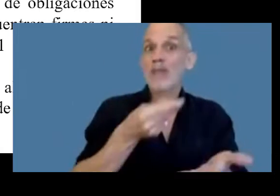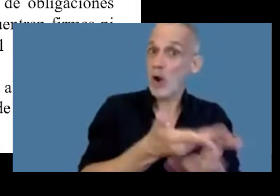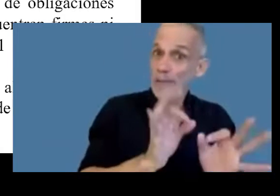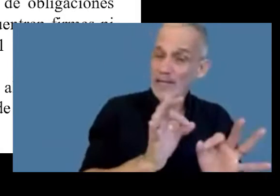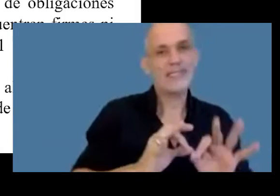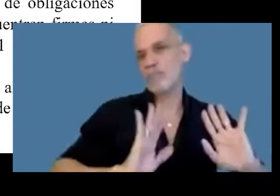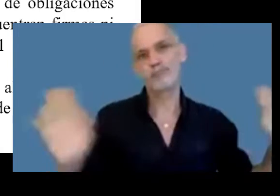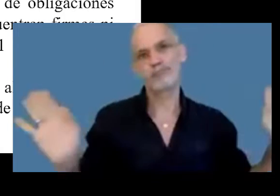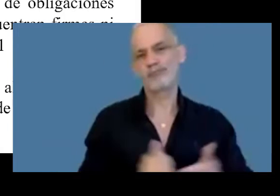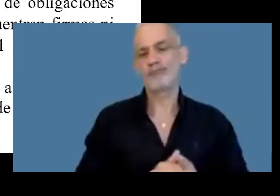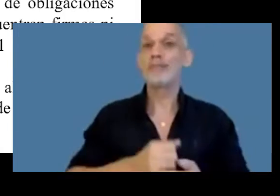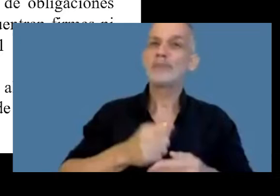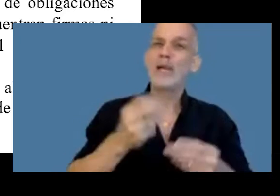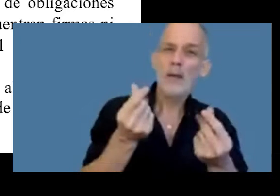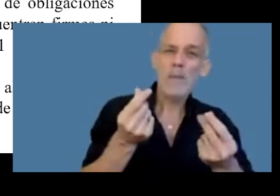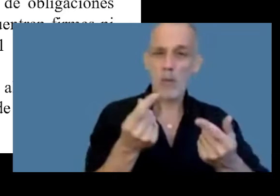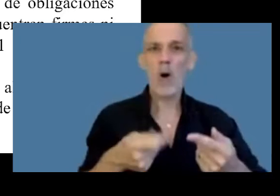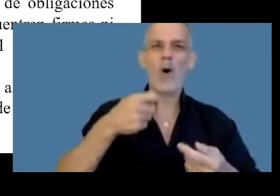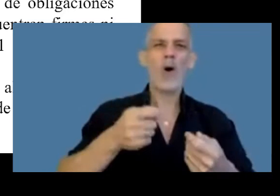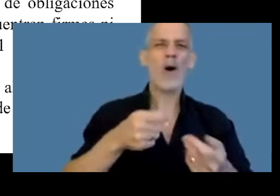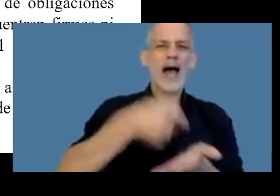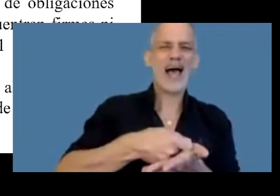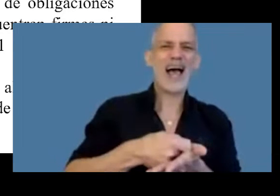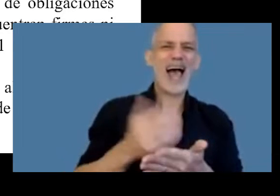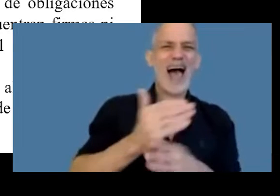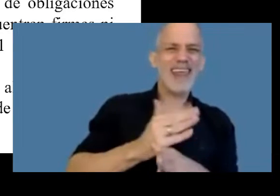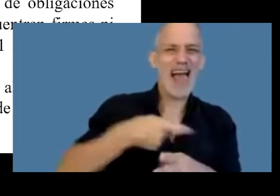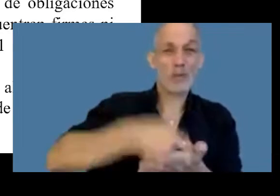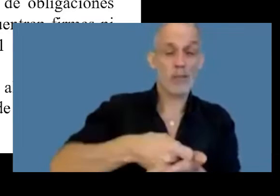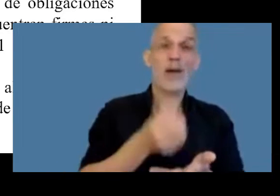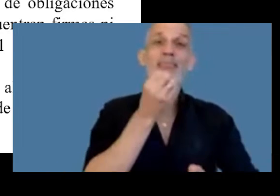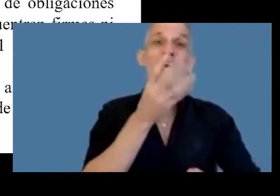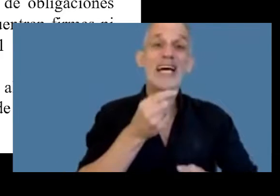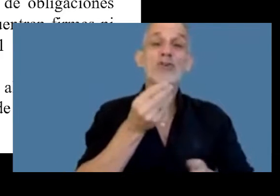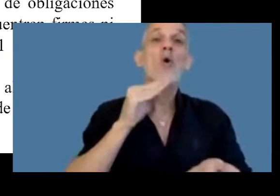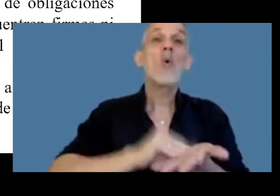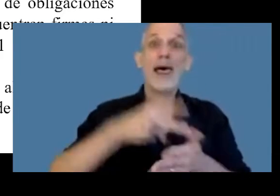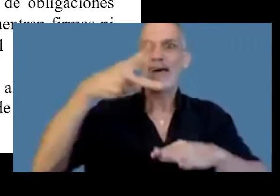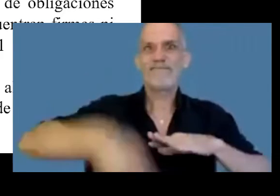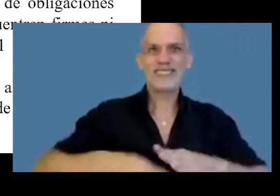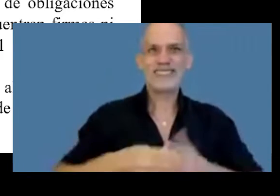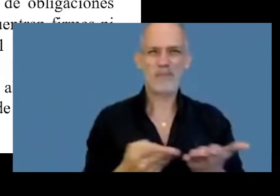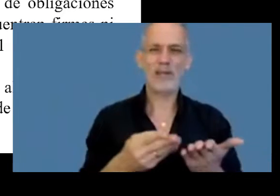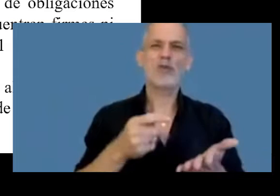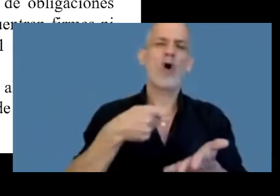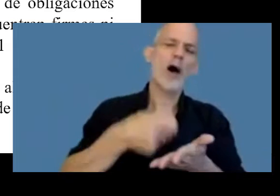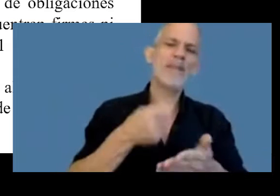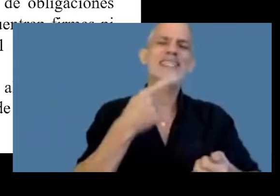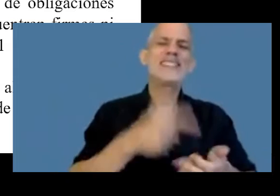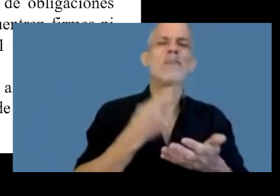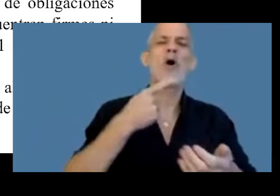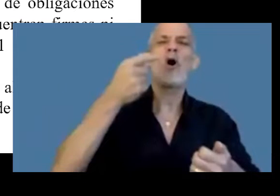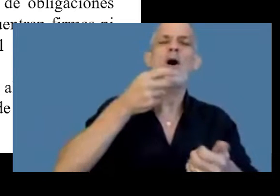El importe de los anticipos correspondiente a declaraciones juradas vencidas, anticipos de ganancias, bienes